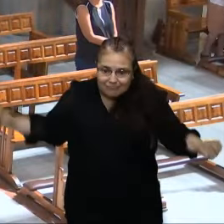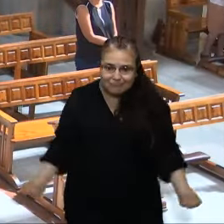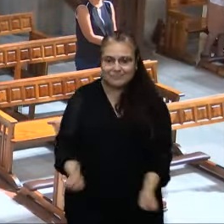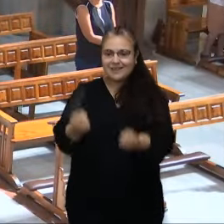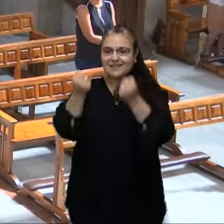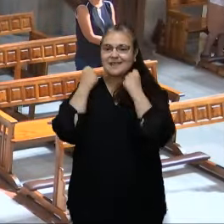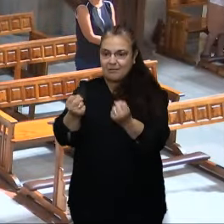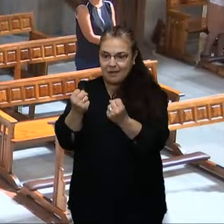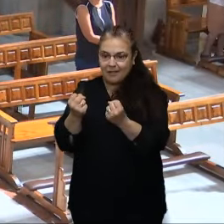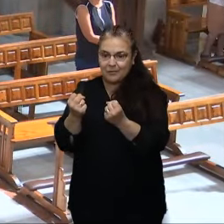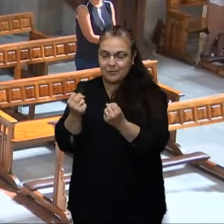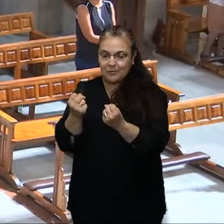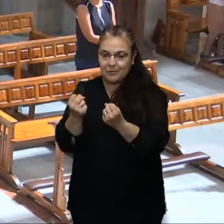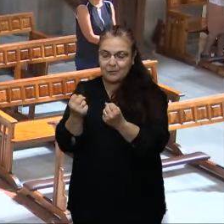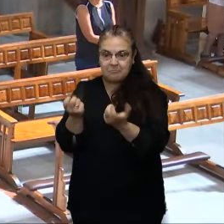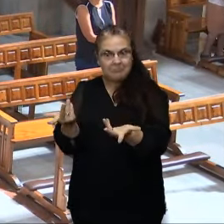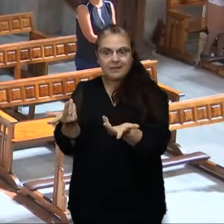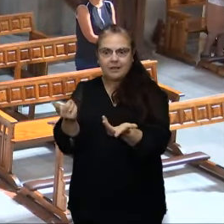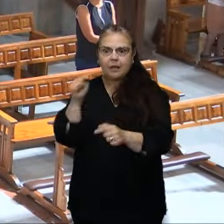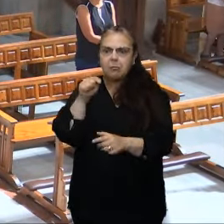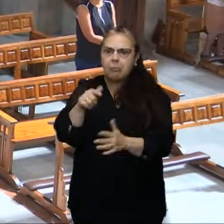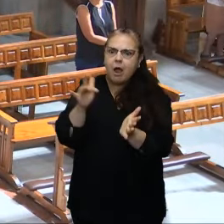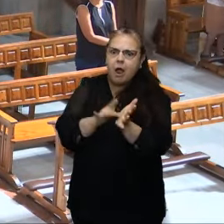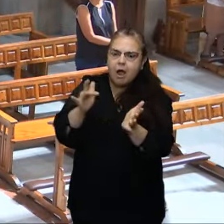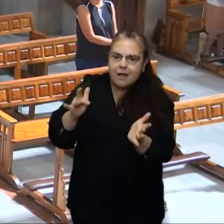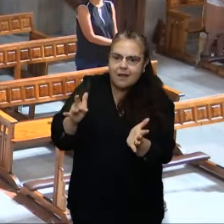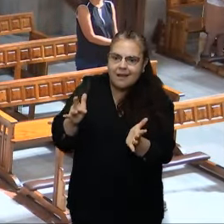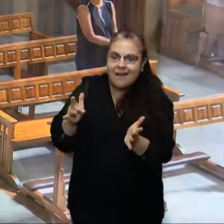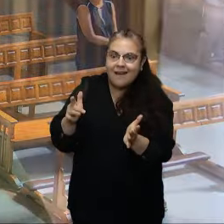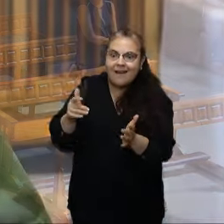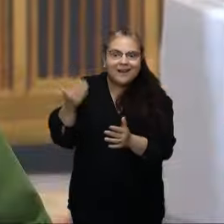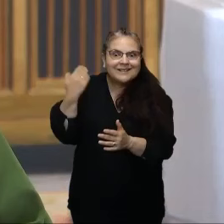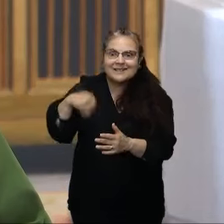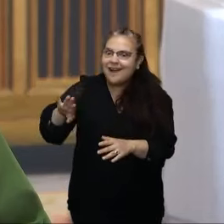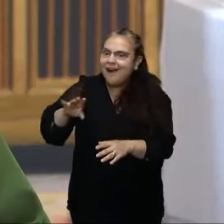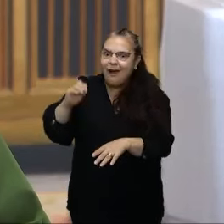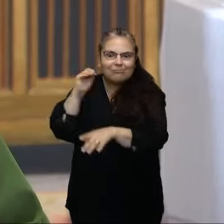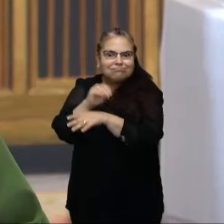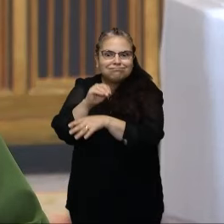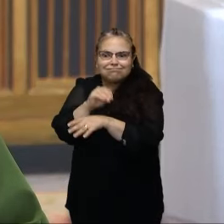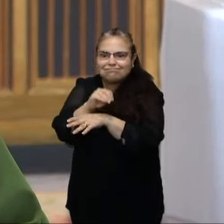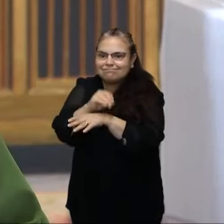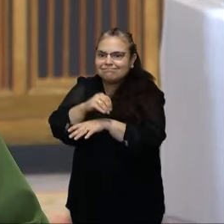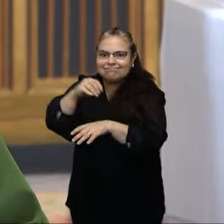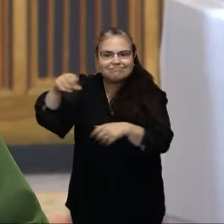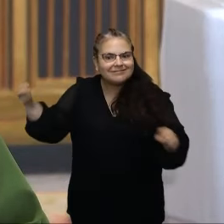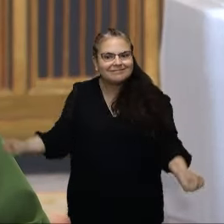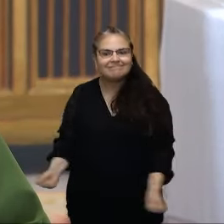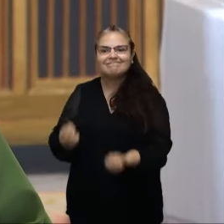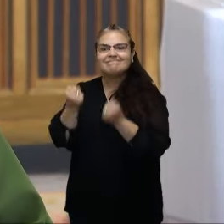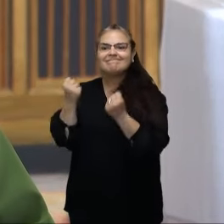salvado. Y en aquel momento quedó curada la mujer.